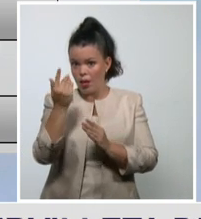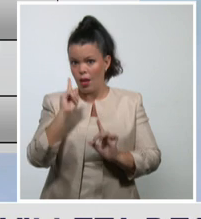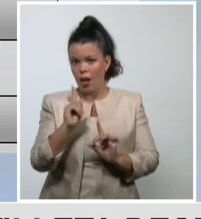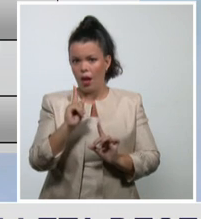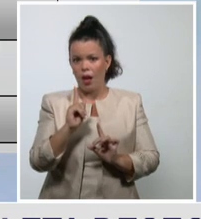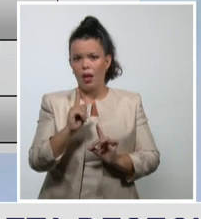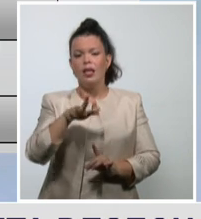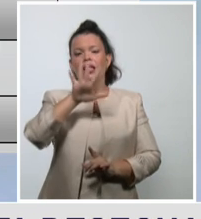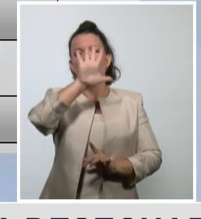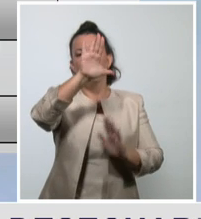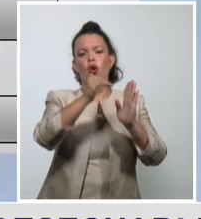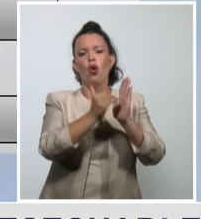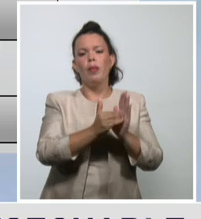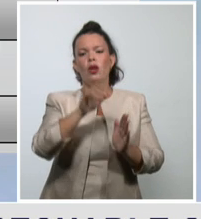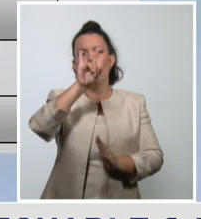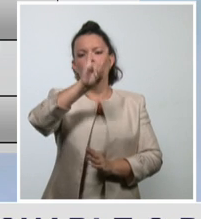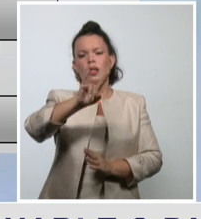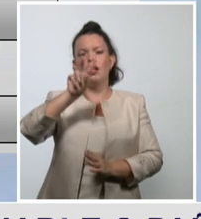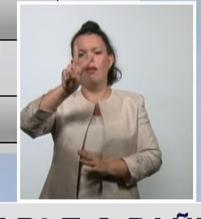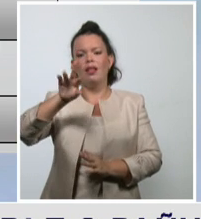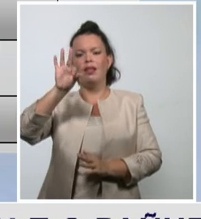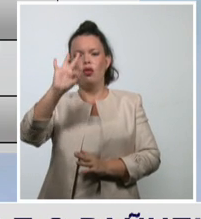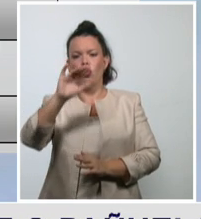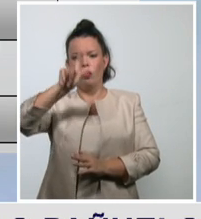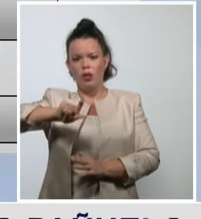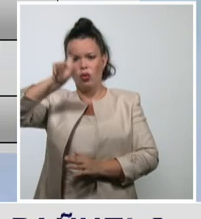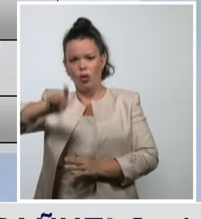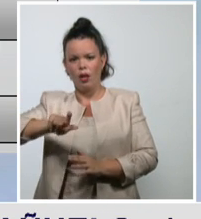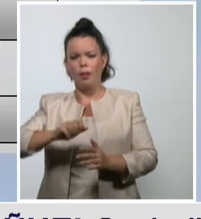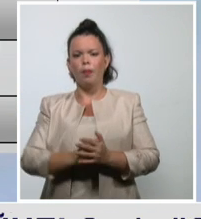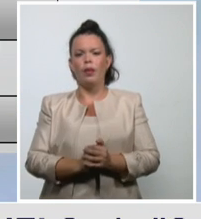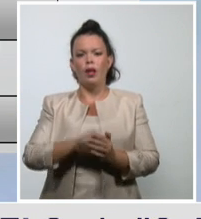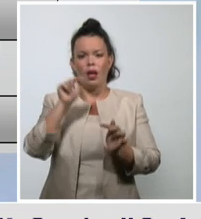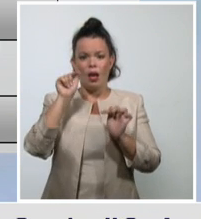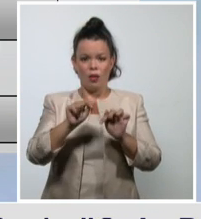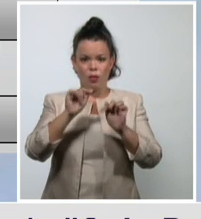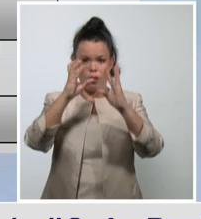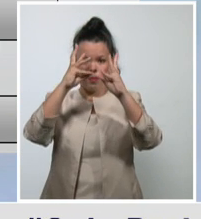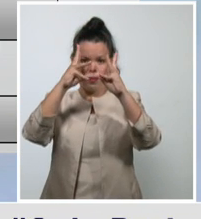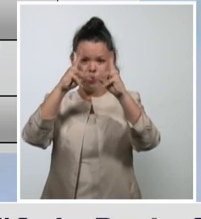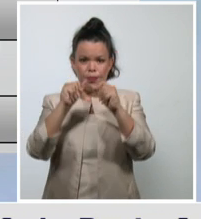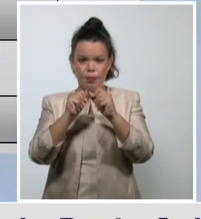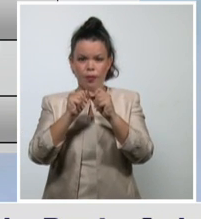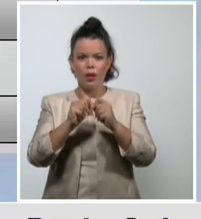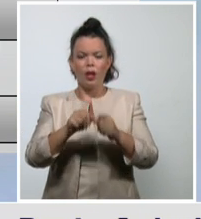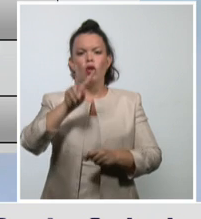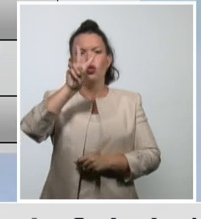fallecieron 5.928 personas, lo cual hace un acumulado de